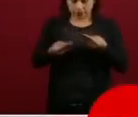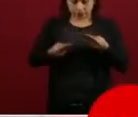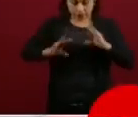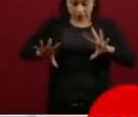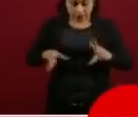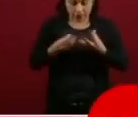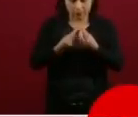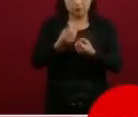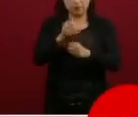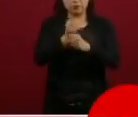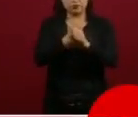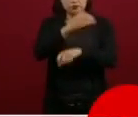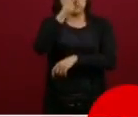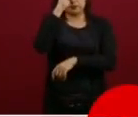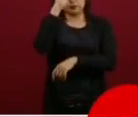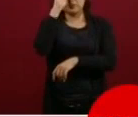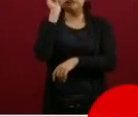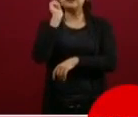Sí.